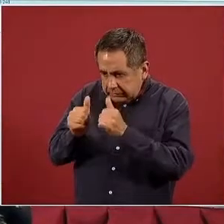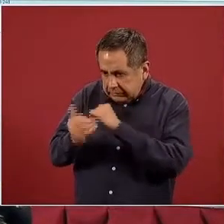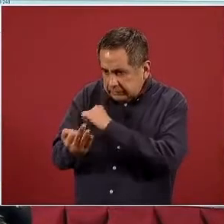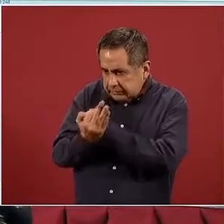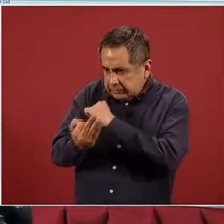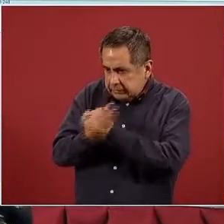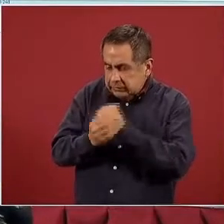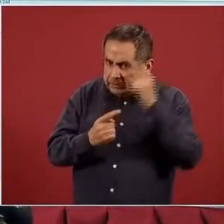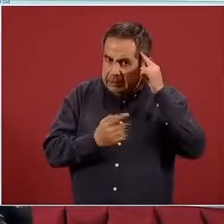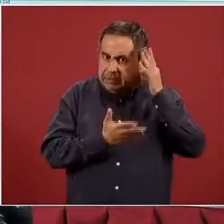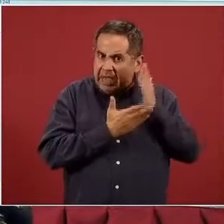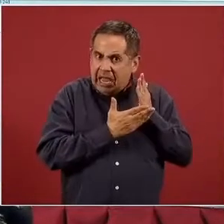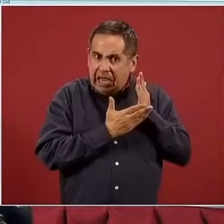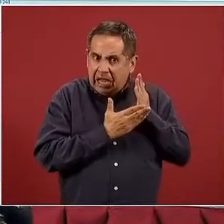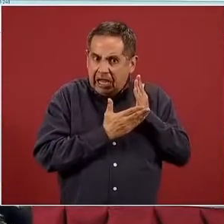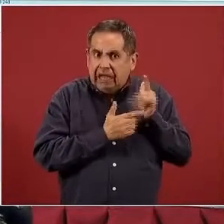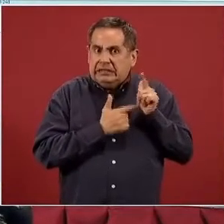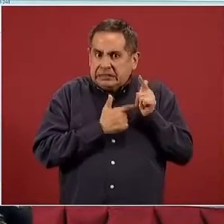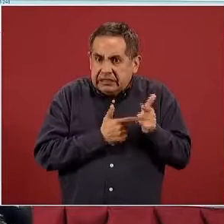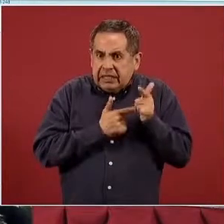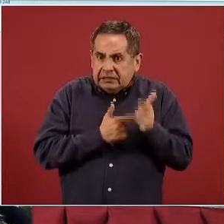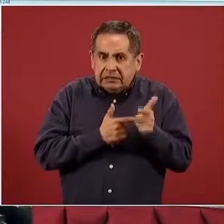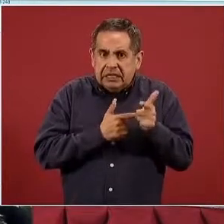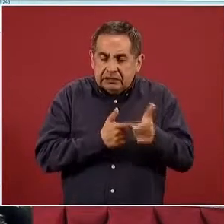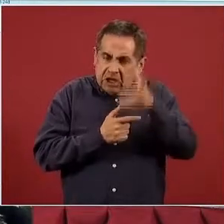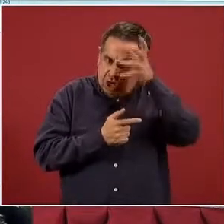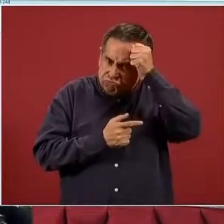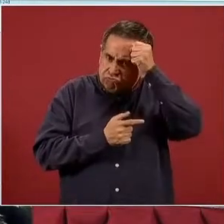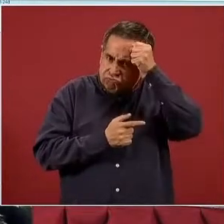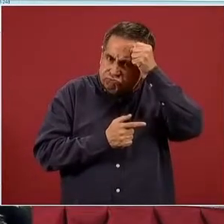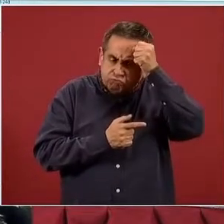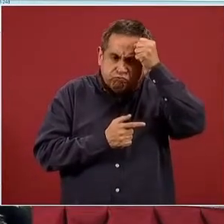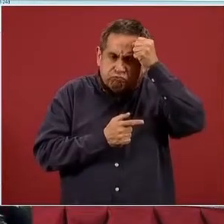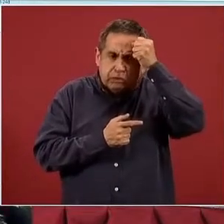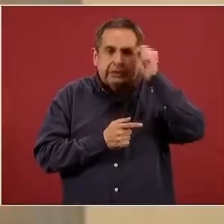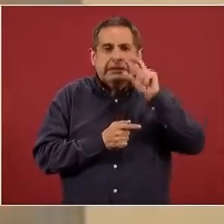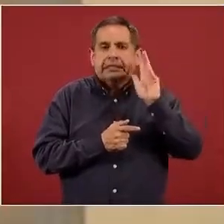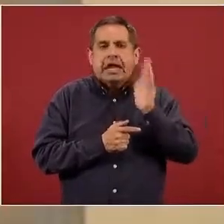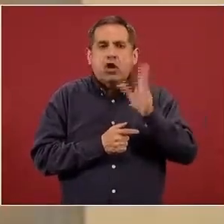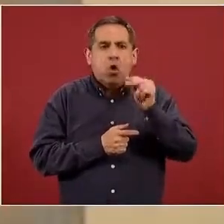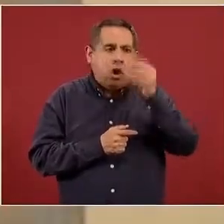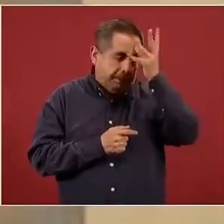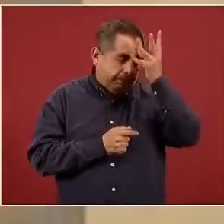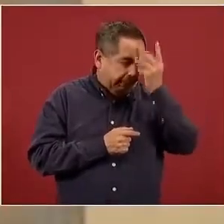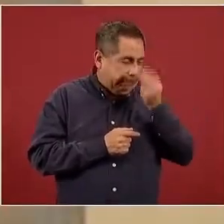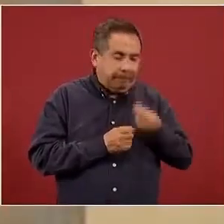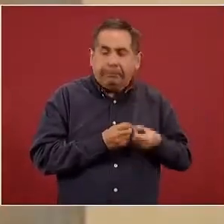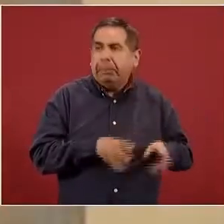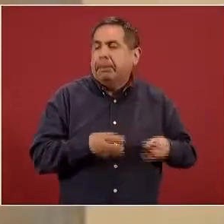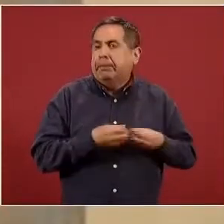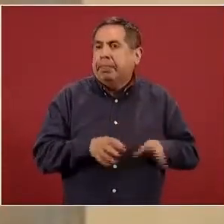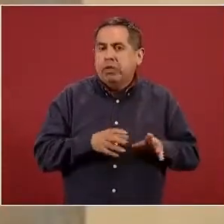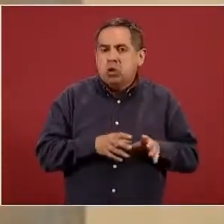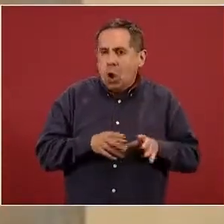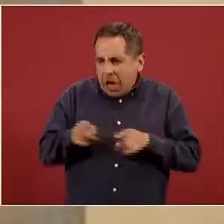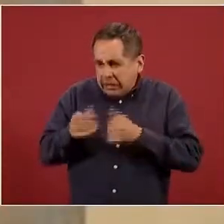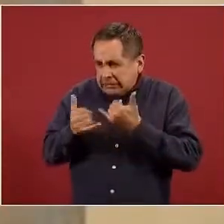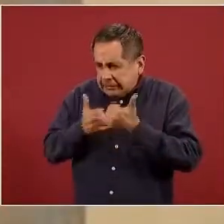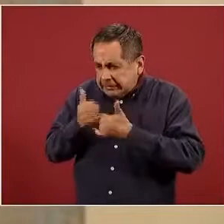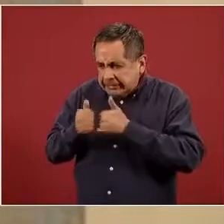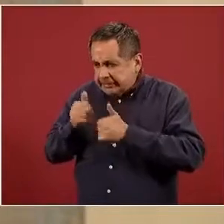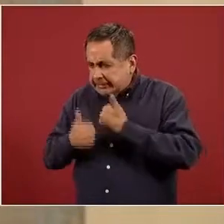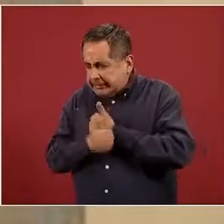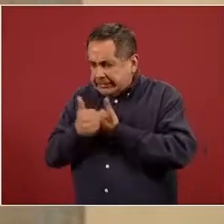llegar a ayudar a tener esta mejora o esta reserva cognitiva. Imagínense nada más esa parte, ¿no? Al fortalecer la memoria, al fortalecer